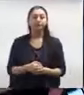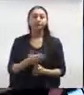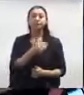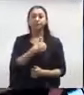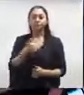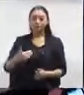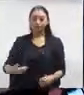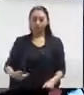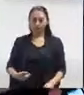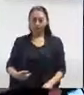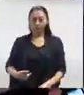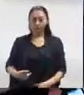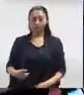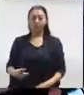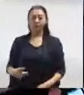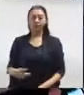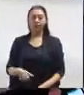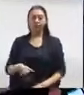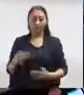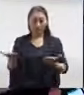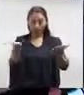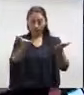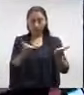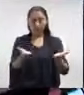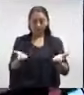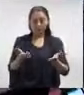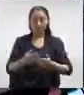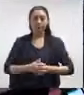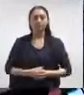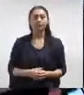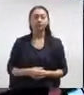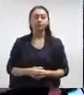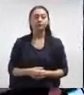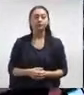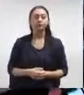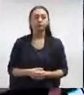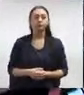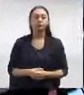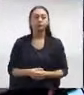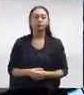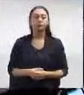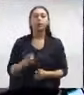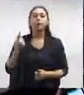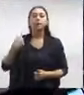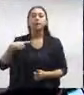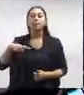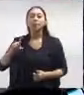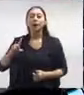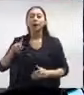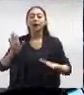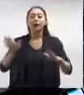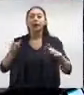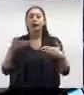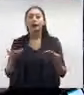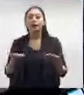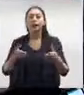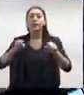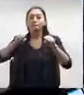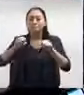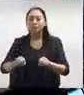Presidente, honorable pleno, para para que con fundamento en el precedente